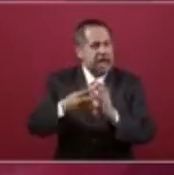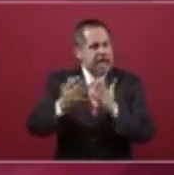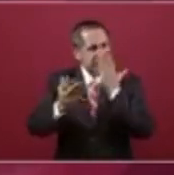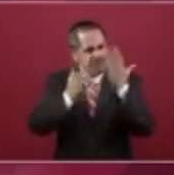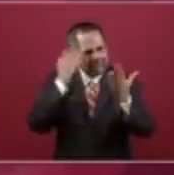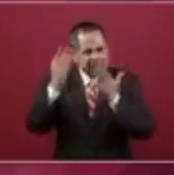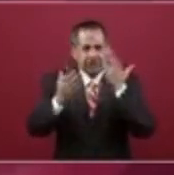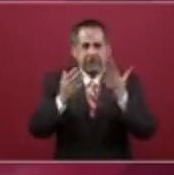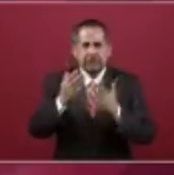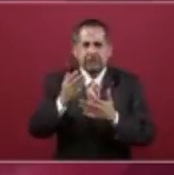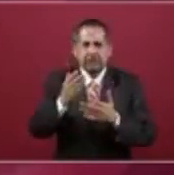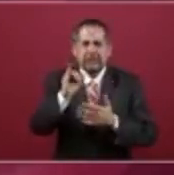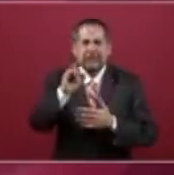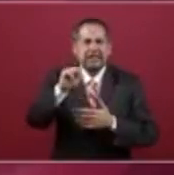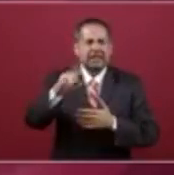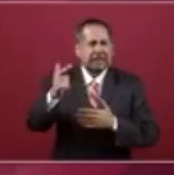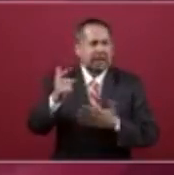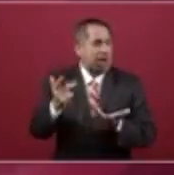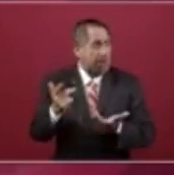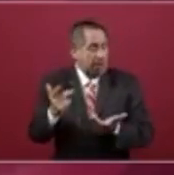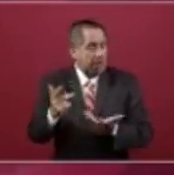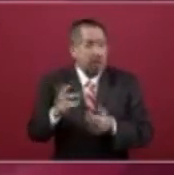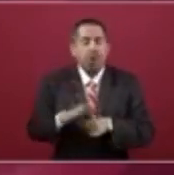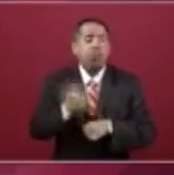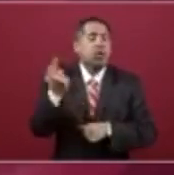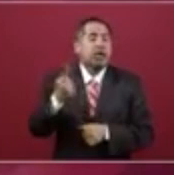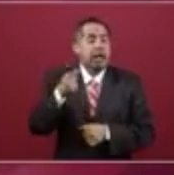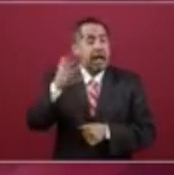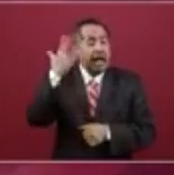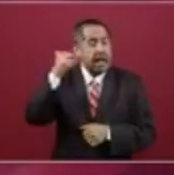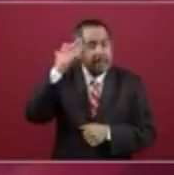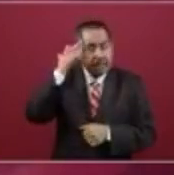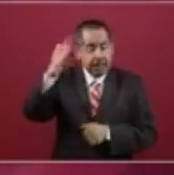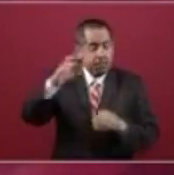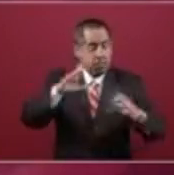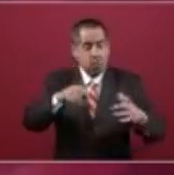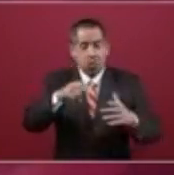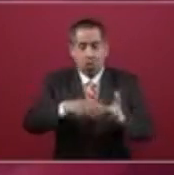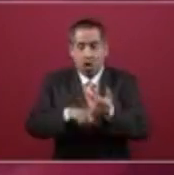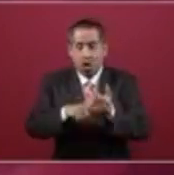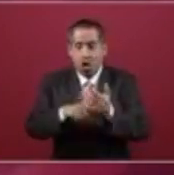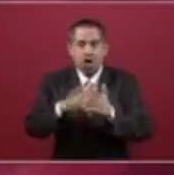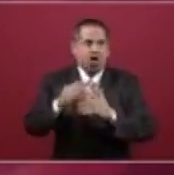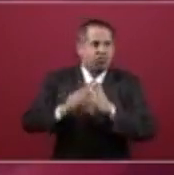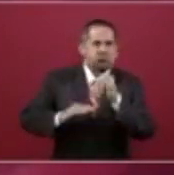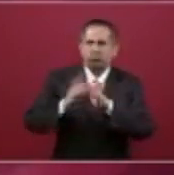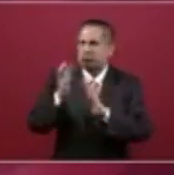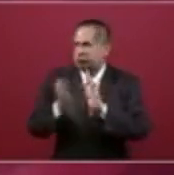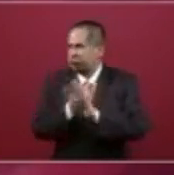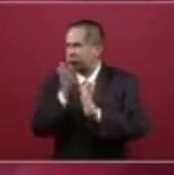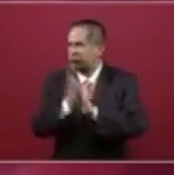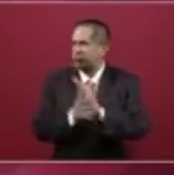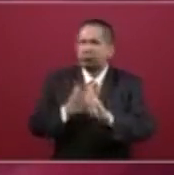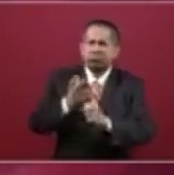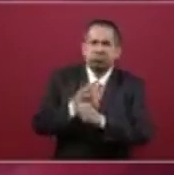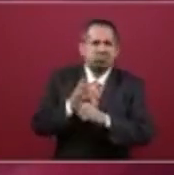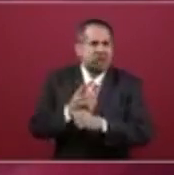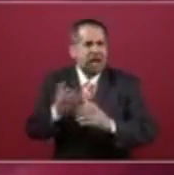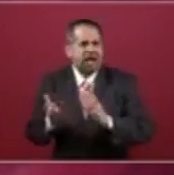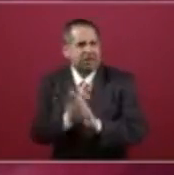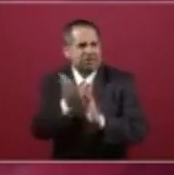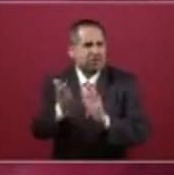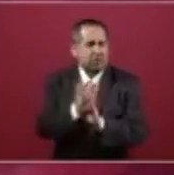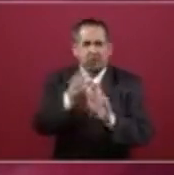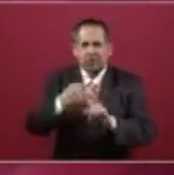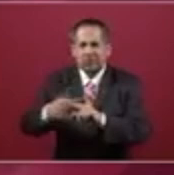porque era la época de la construcción de obras